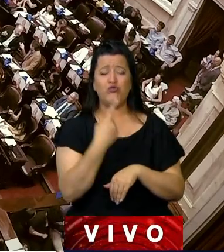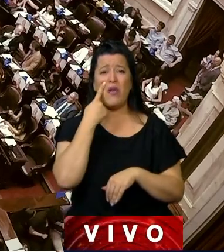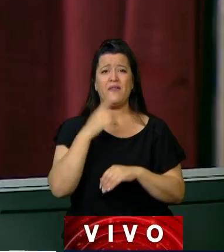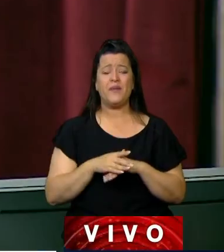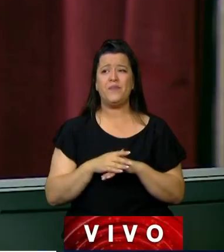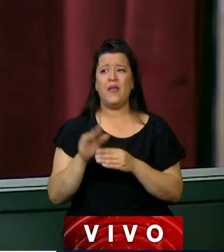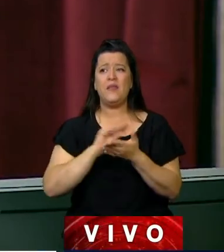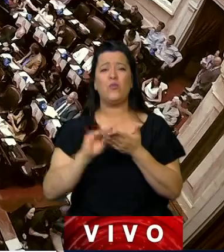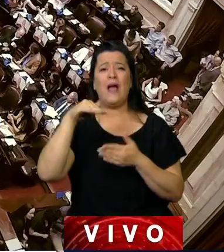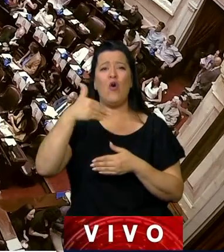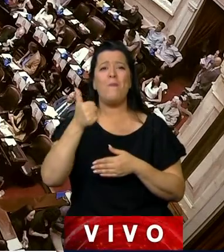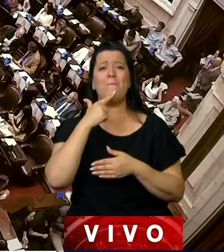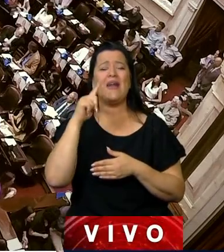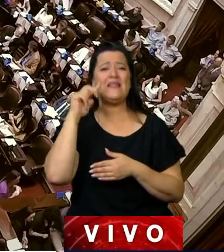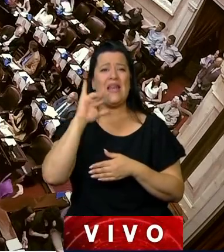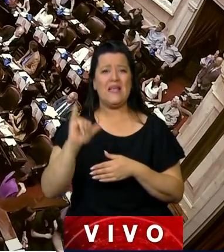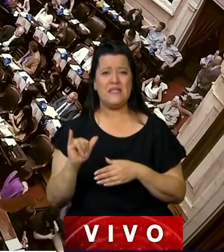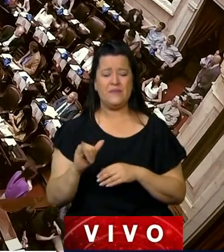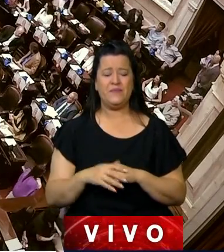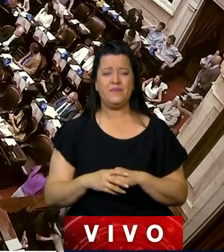Diputado Martínez.